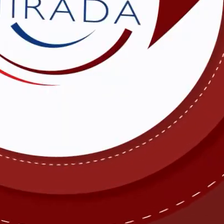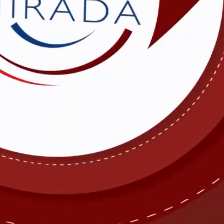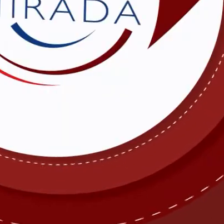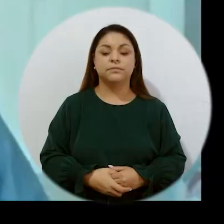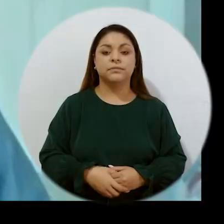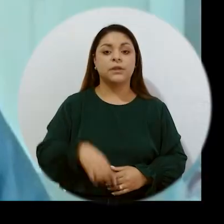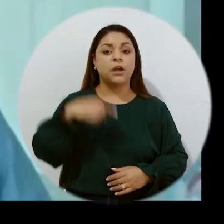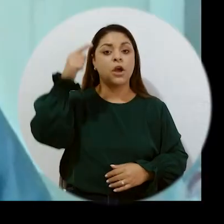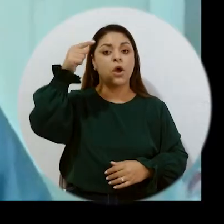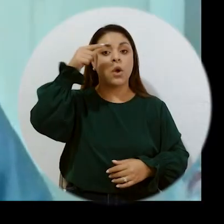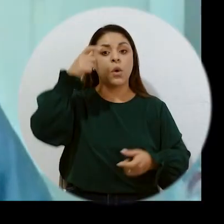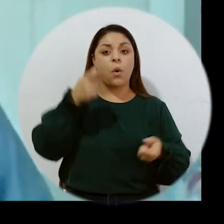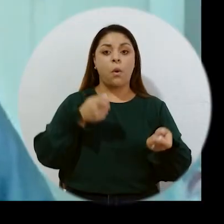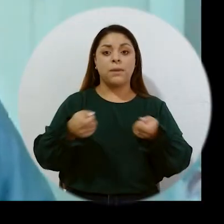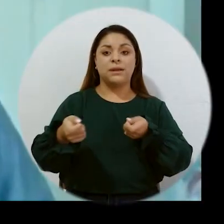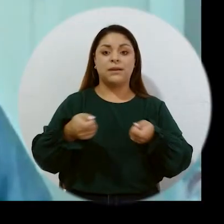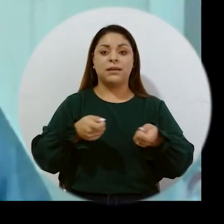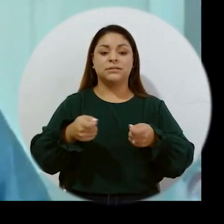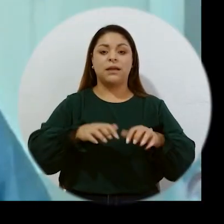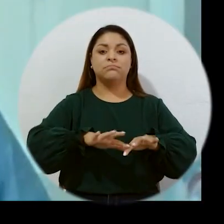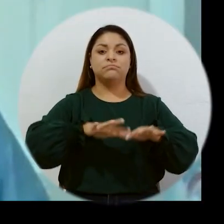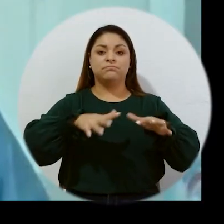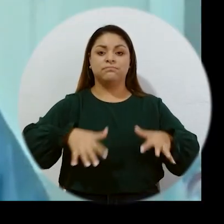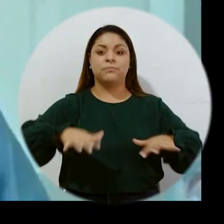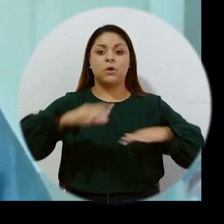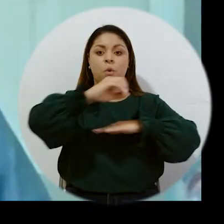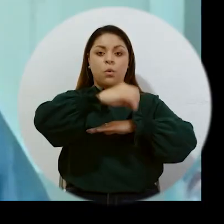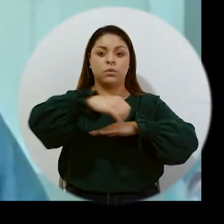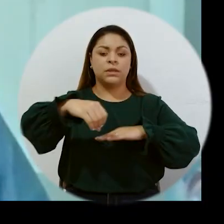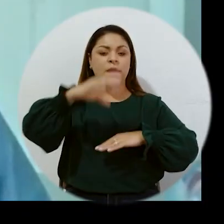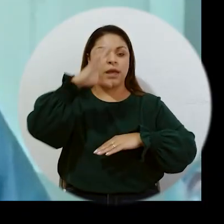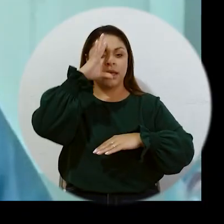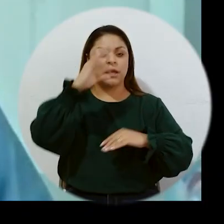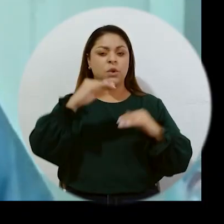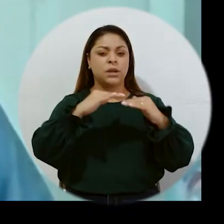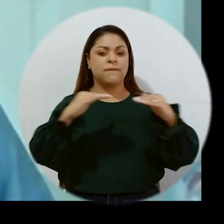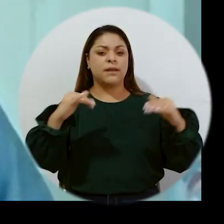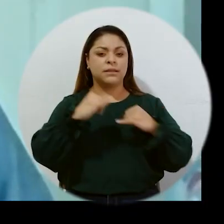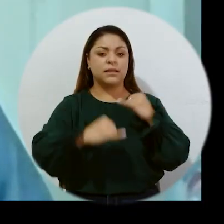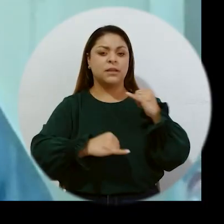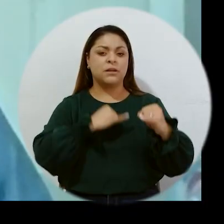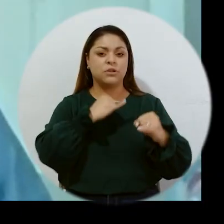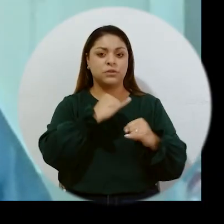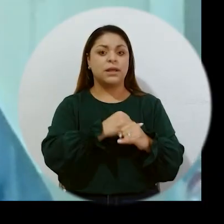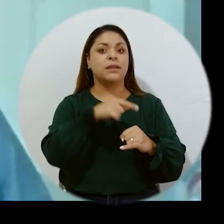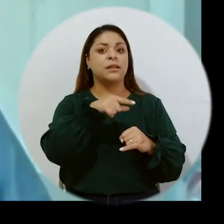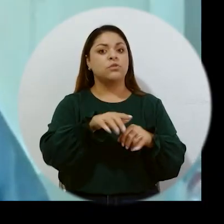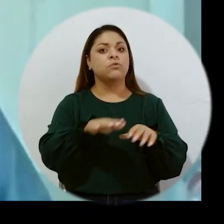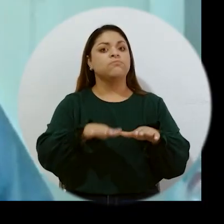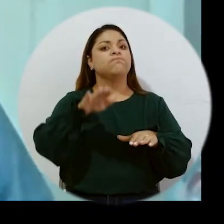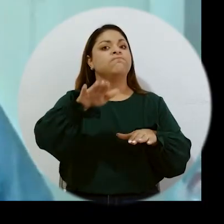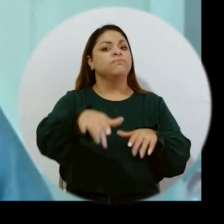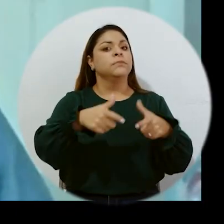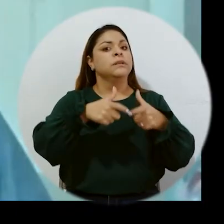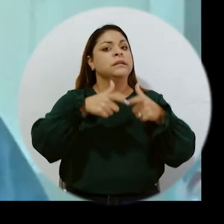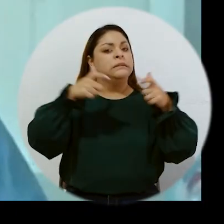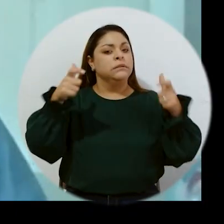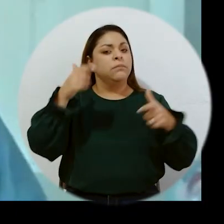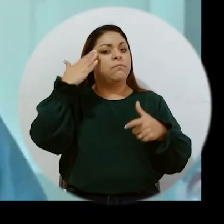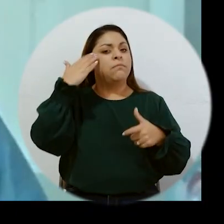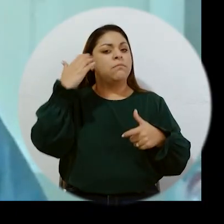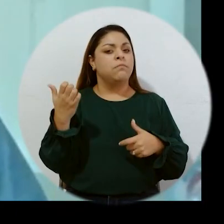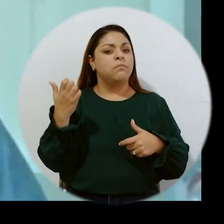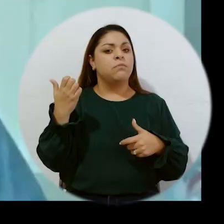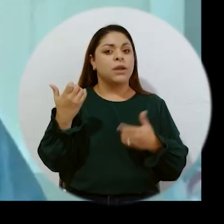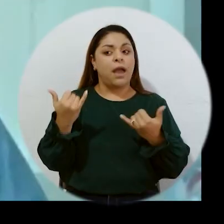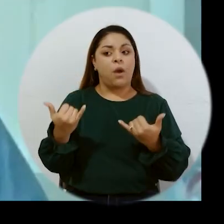En el tema de gobernanza marina y oceánica, creo que a nivel internacional hemos dado unos pasos de gigantes. El hecho